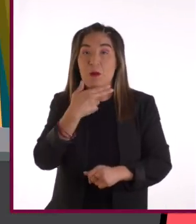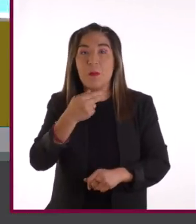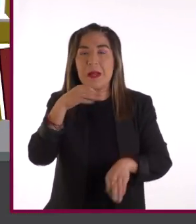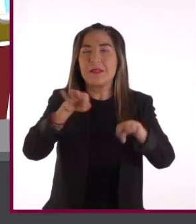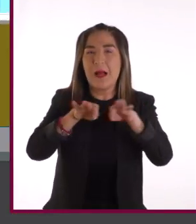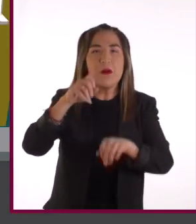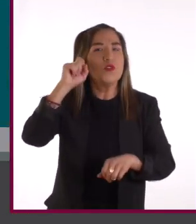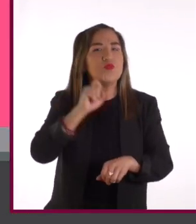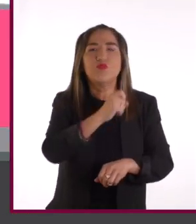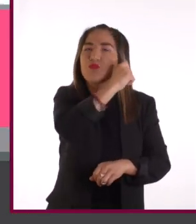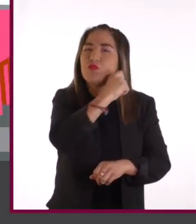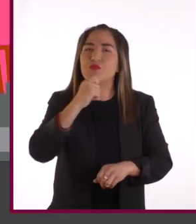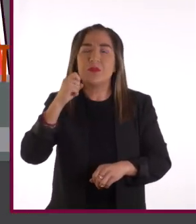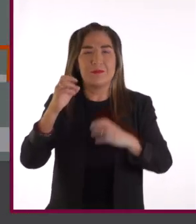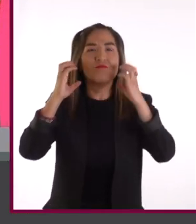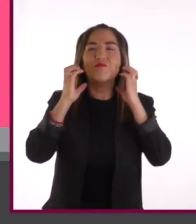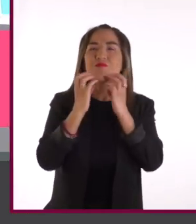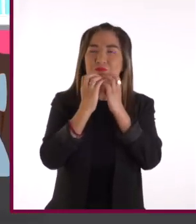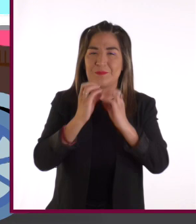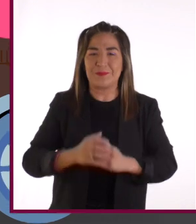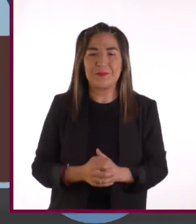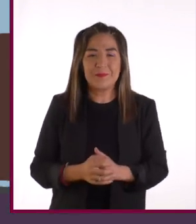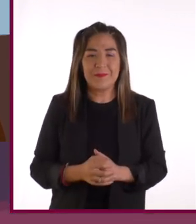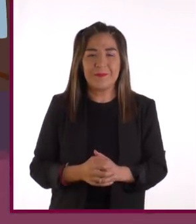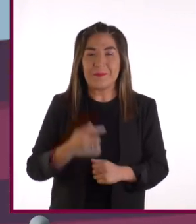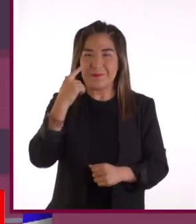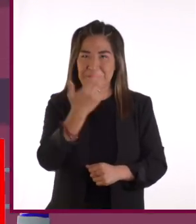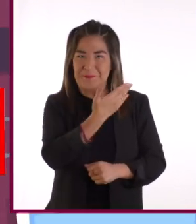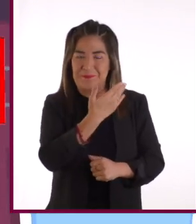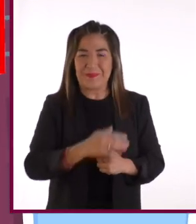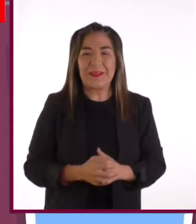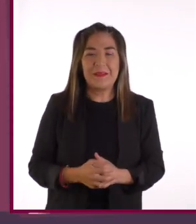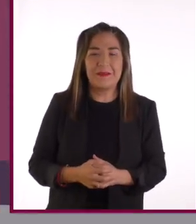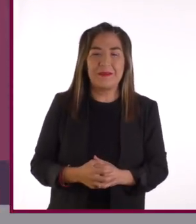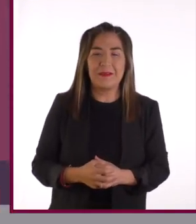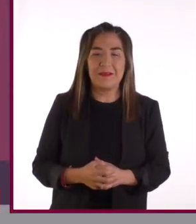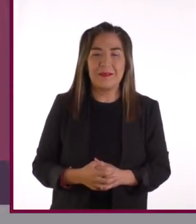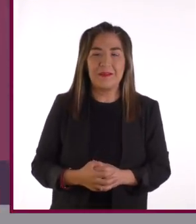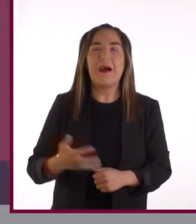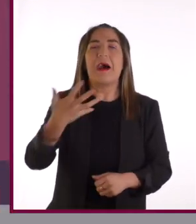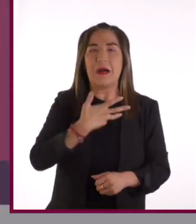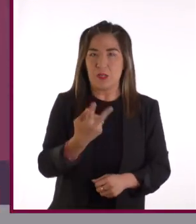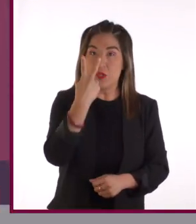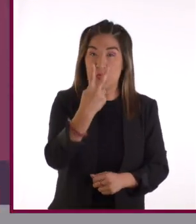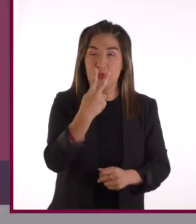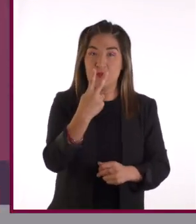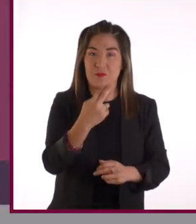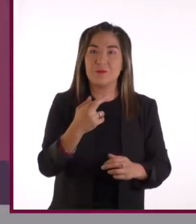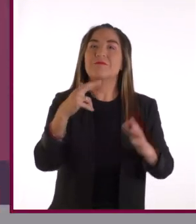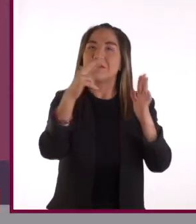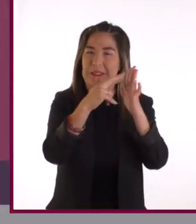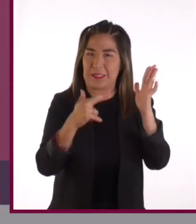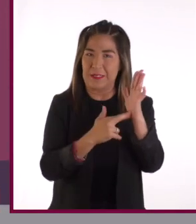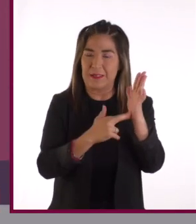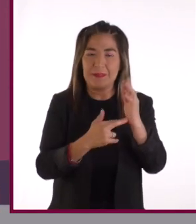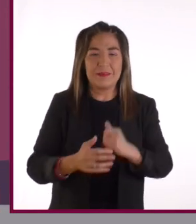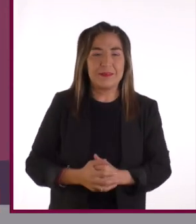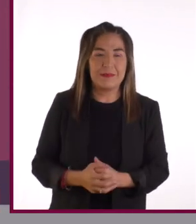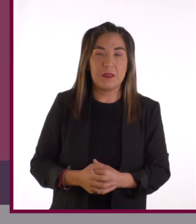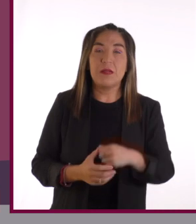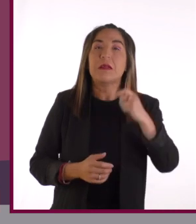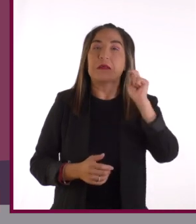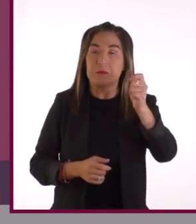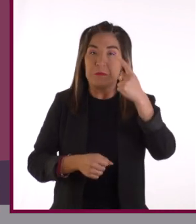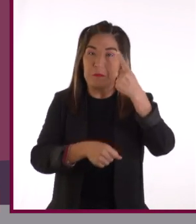quien es esa persona cuyo trabajo consiste en cortar la barba de los hombres. Mira. Y existen dos reglas.